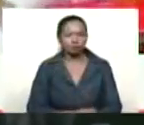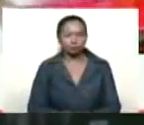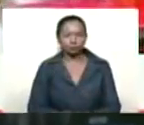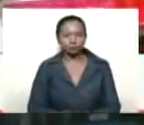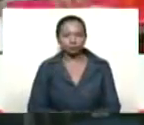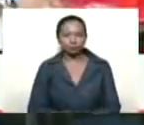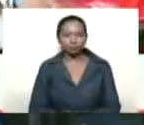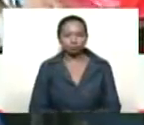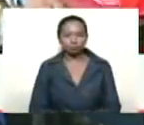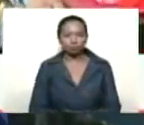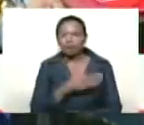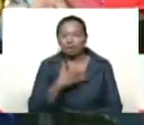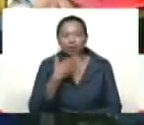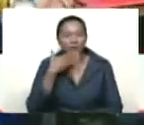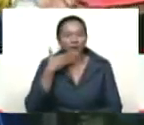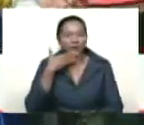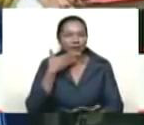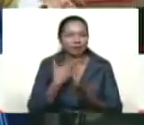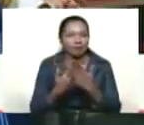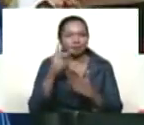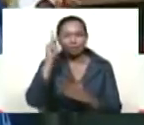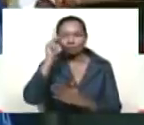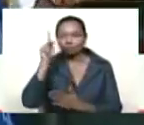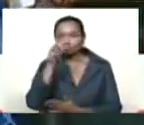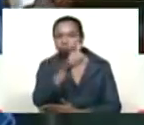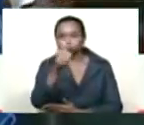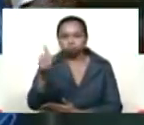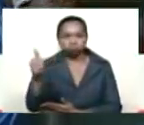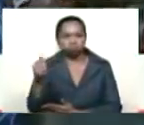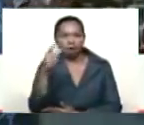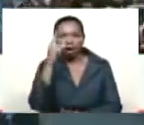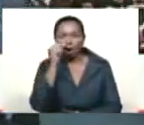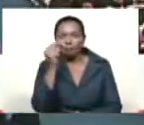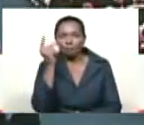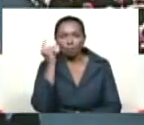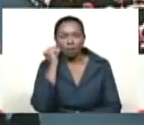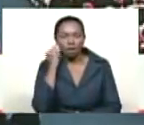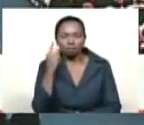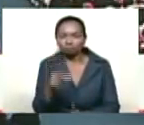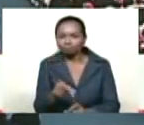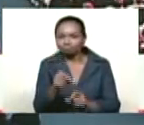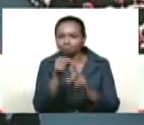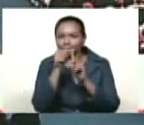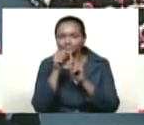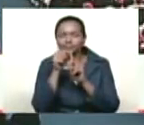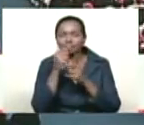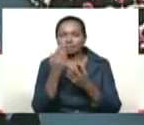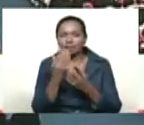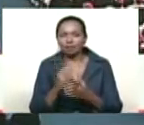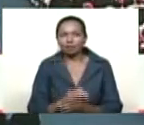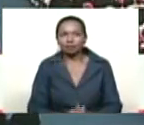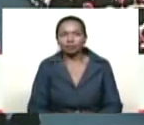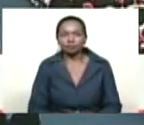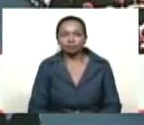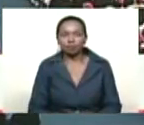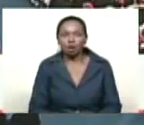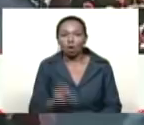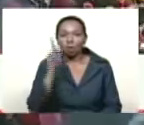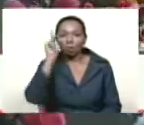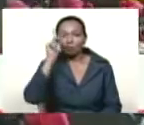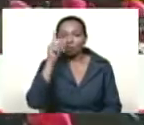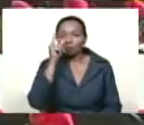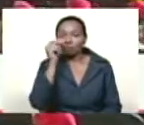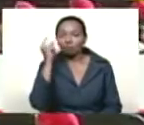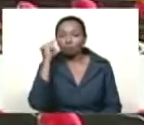Quiero agradecerle a los profesores, a las profesoras de manera especial, compañeros, profesores y profesoras